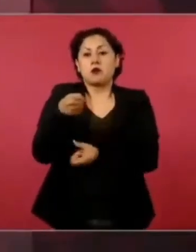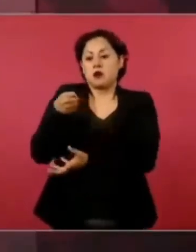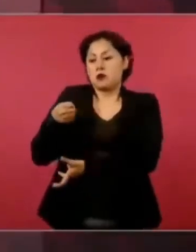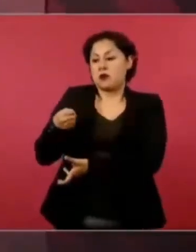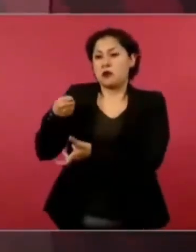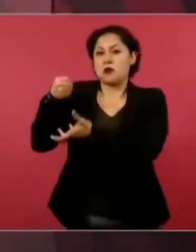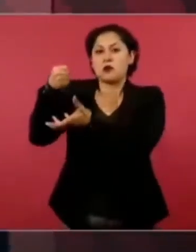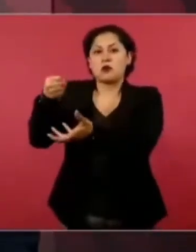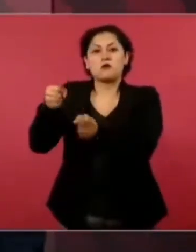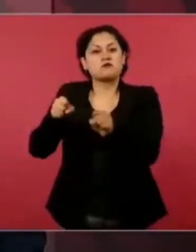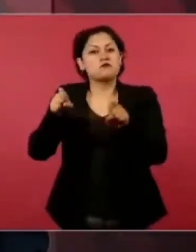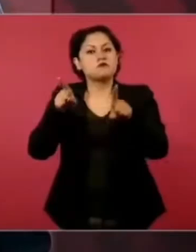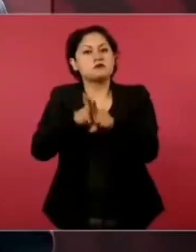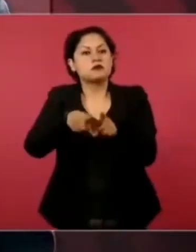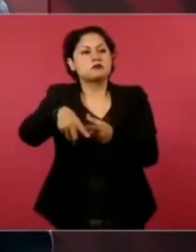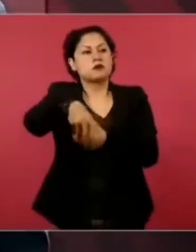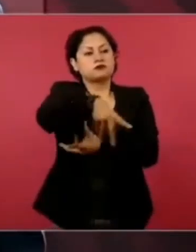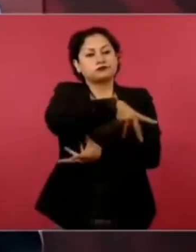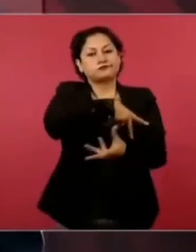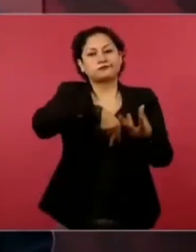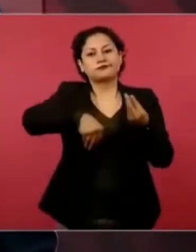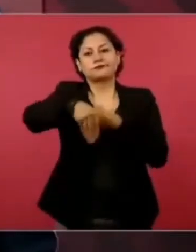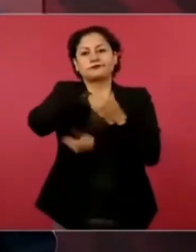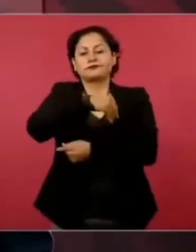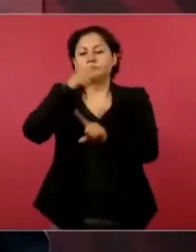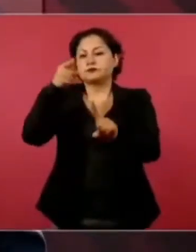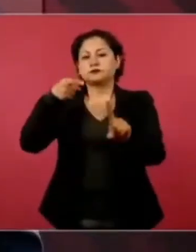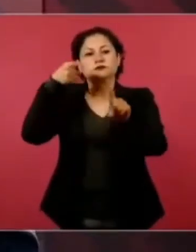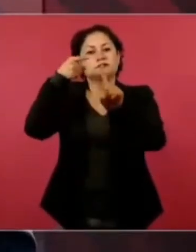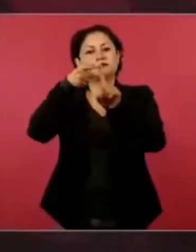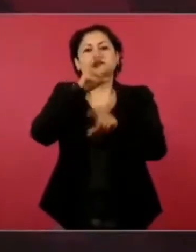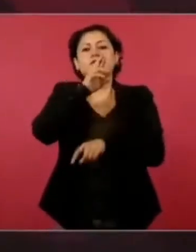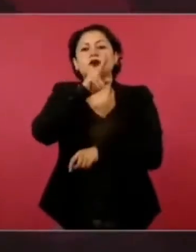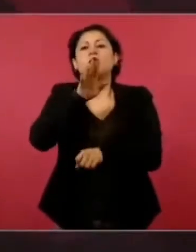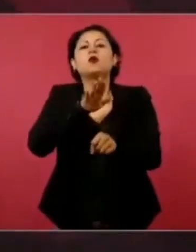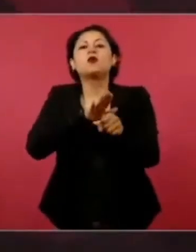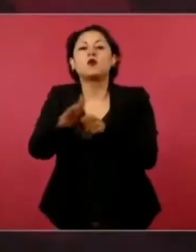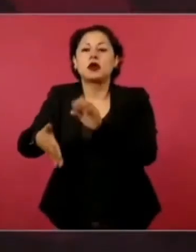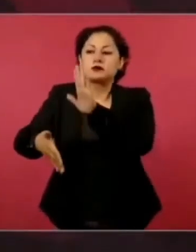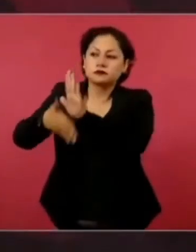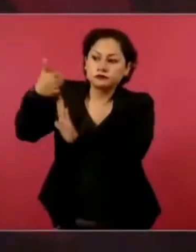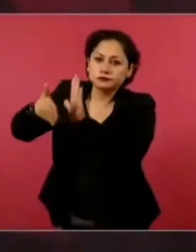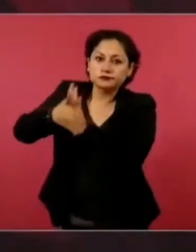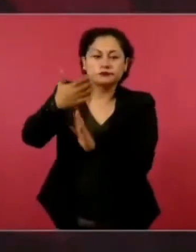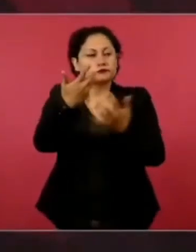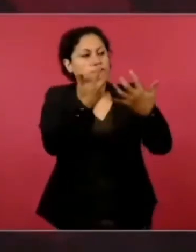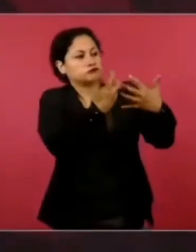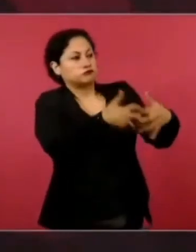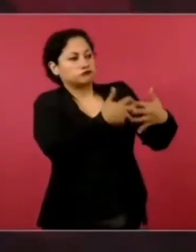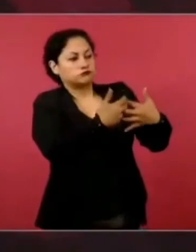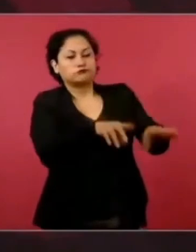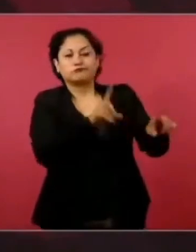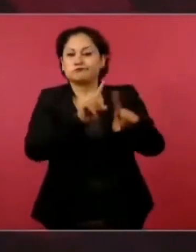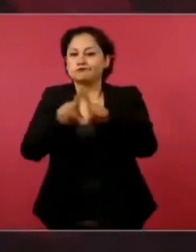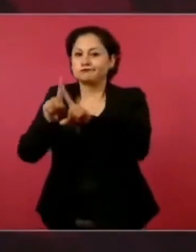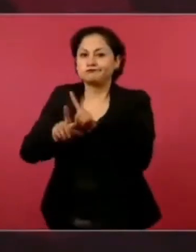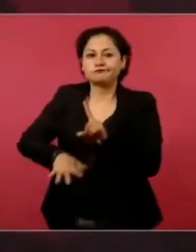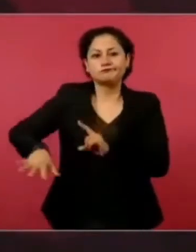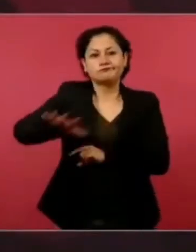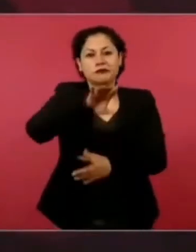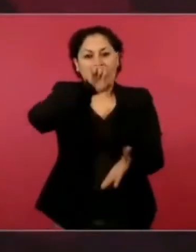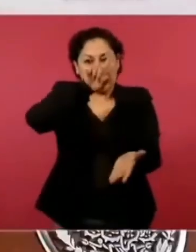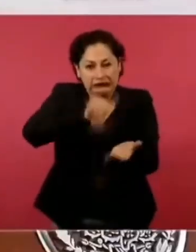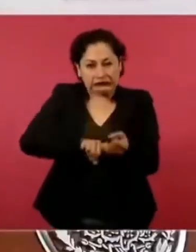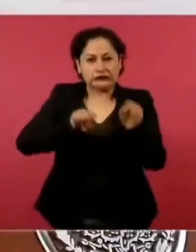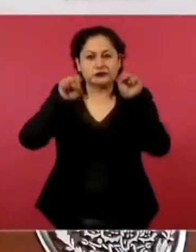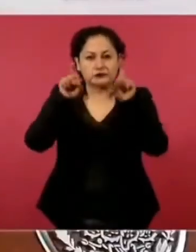orientada, destinada a la inversión pública, sobre todo a la industria de la construcción. Hay que, lo que está